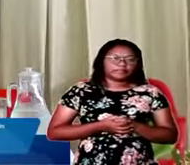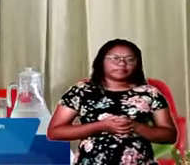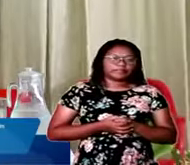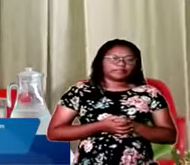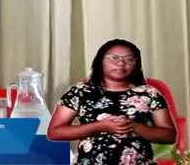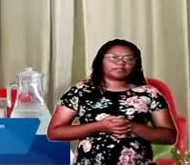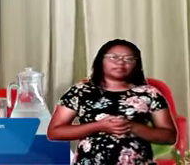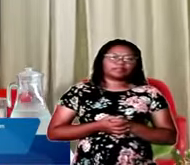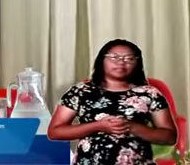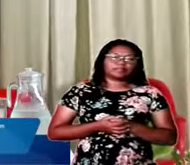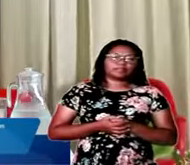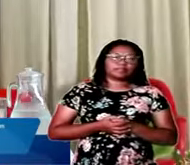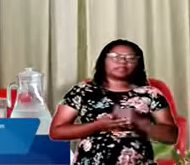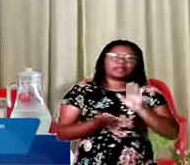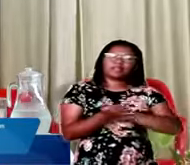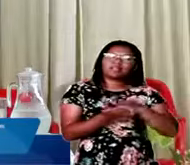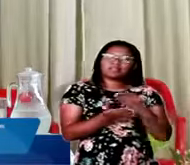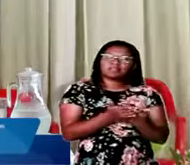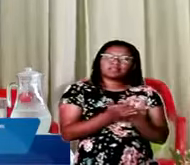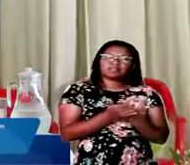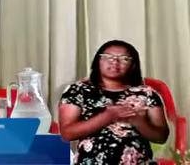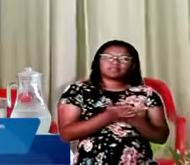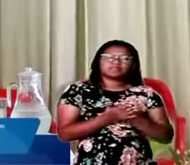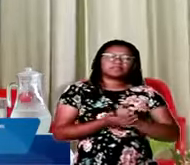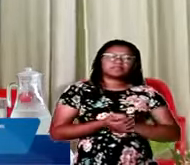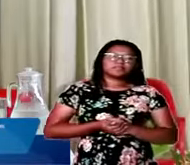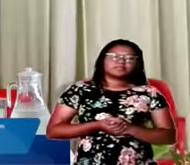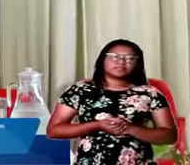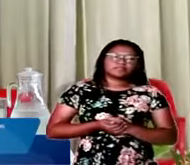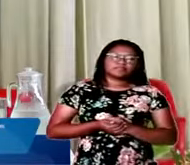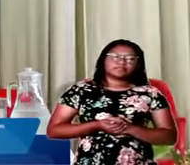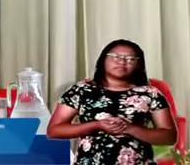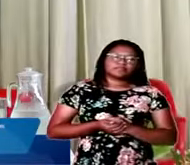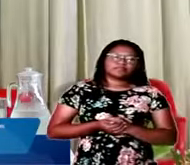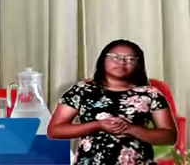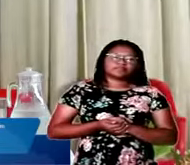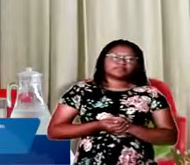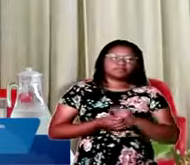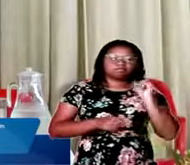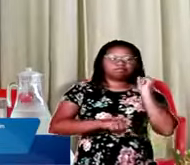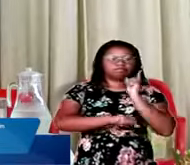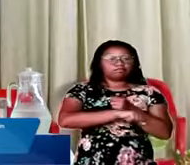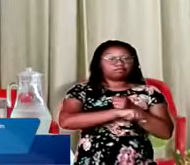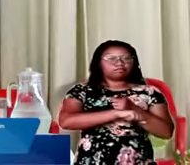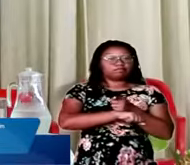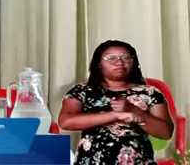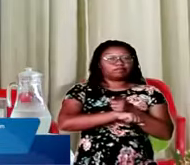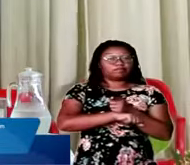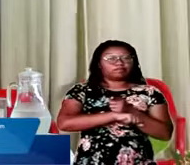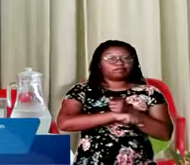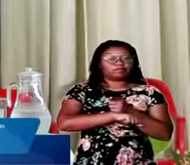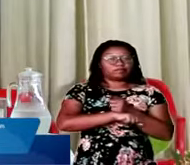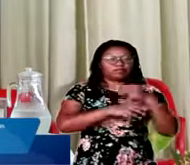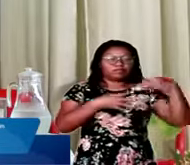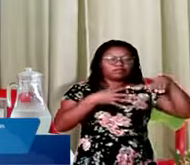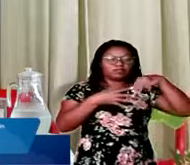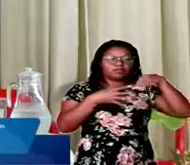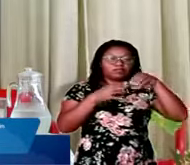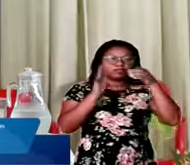Ellos habían interpretado ese mandamiento según San Mateo